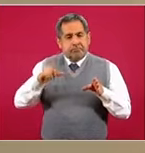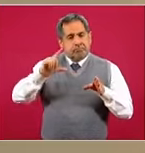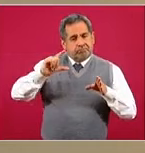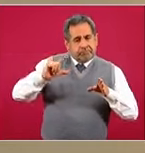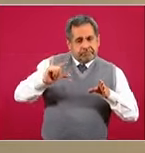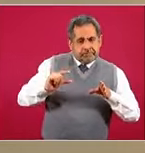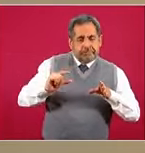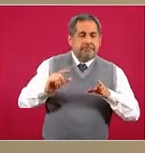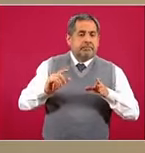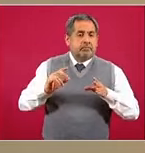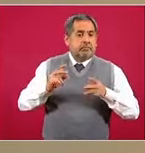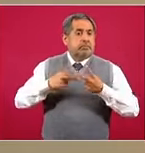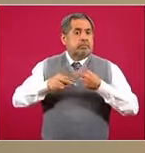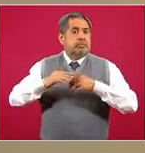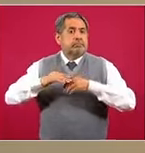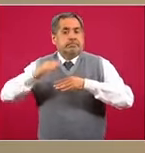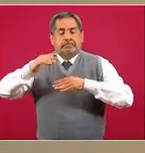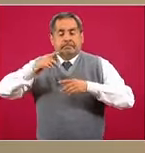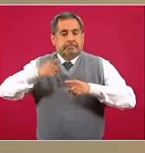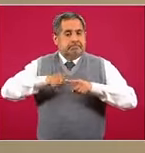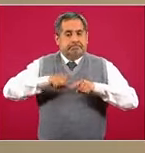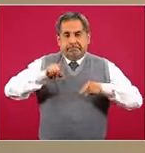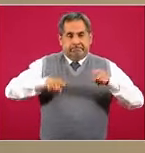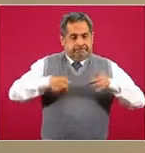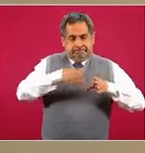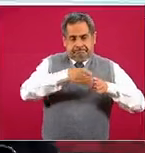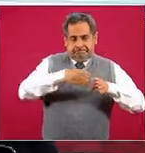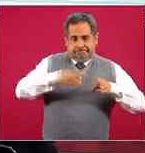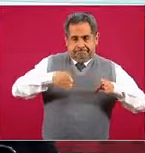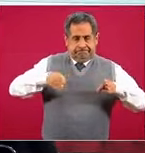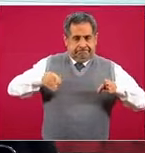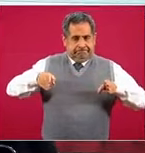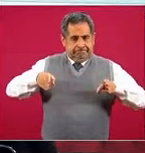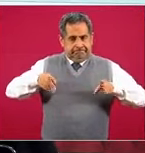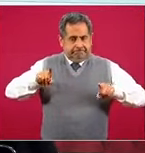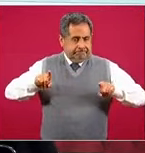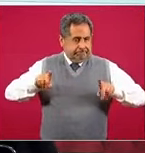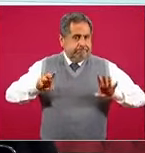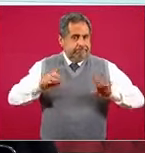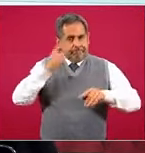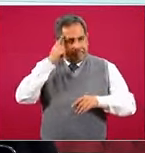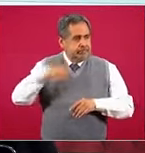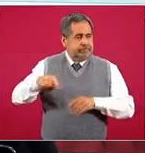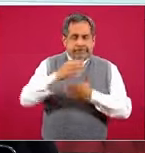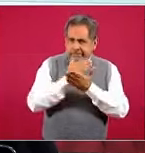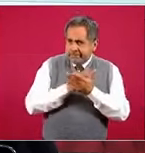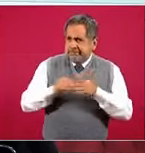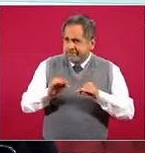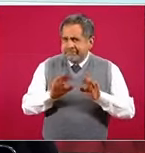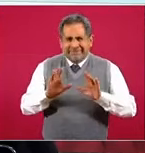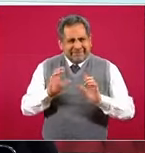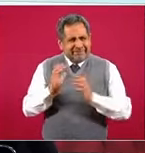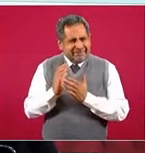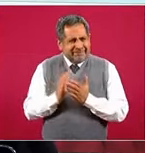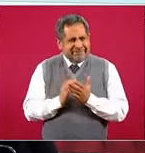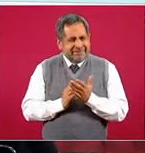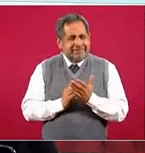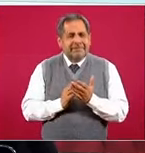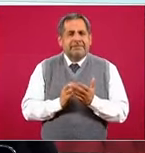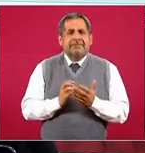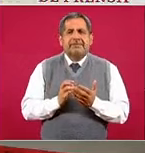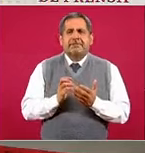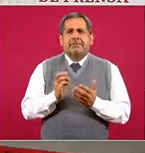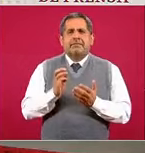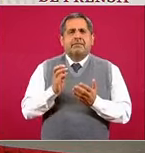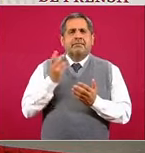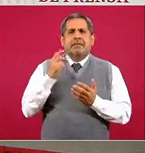reduciendo o incrementando su riesgo, tengan unas actividades reducidas lo suficientemente para ir reduciendo todavía